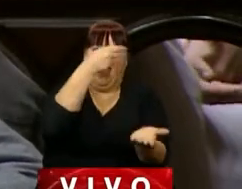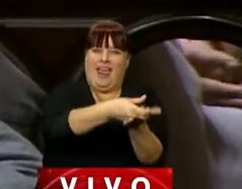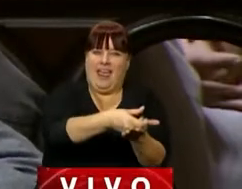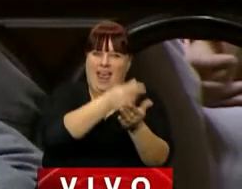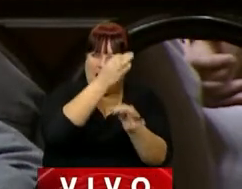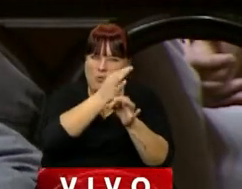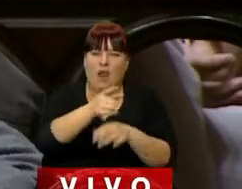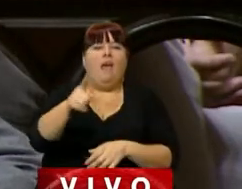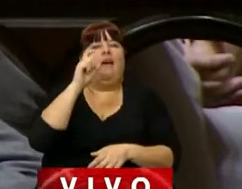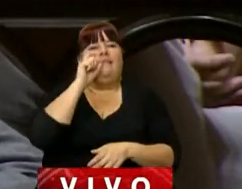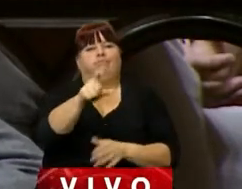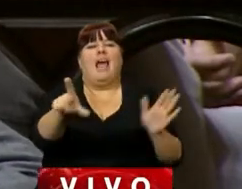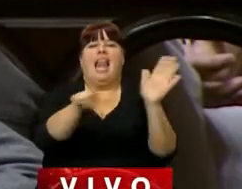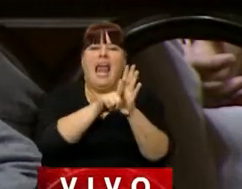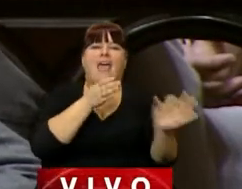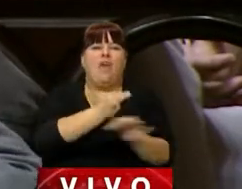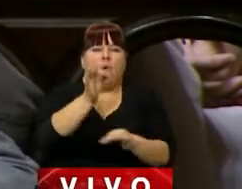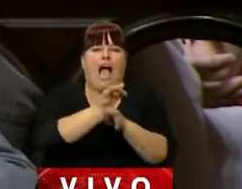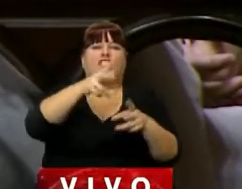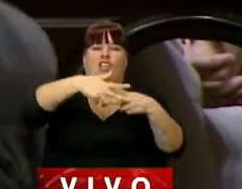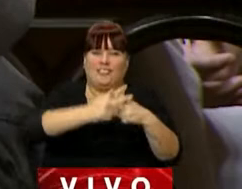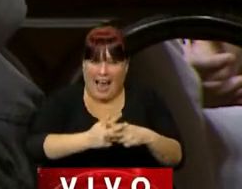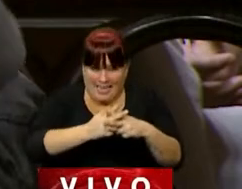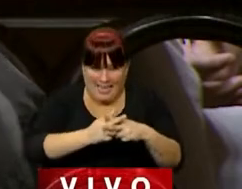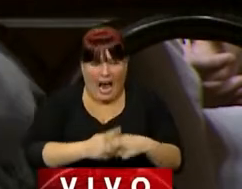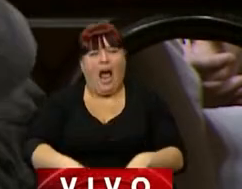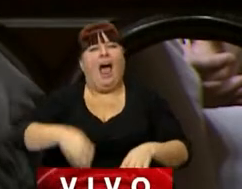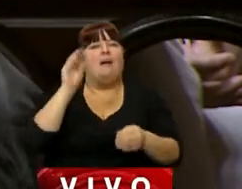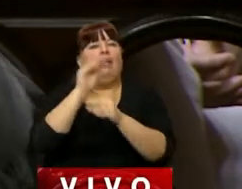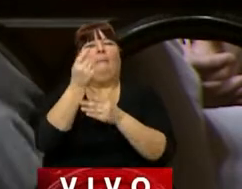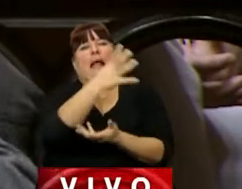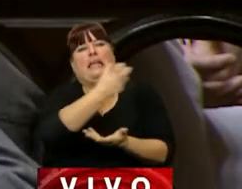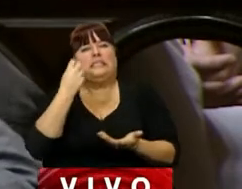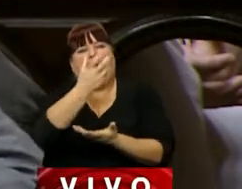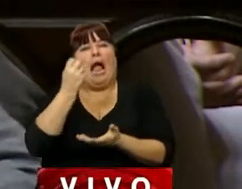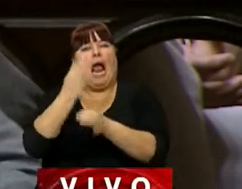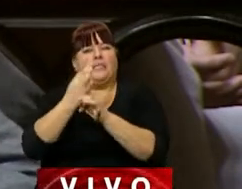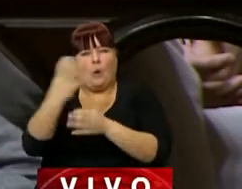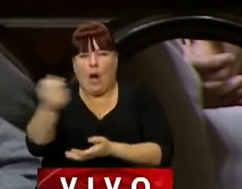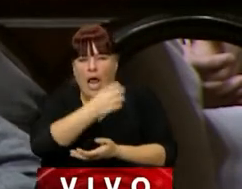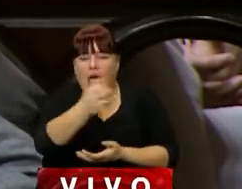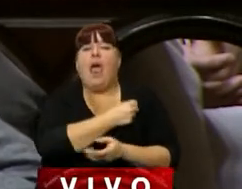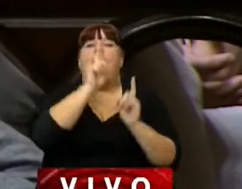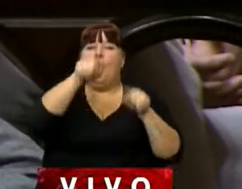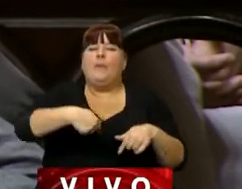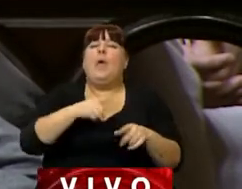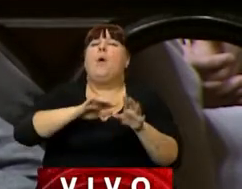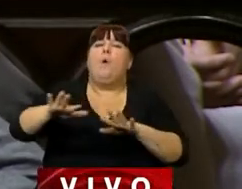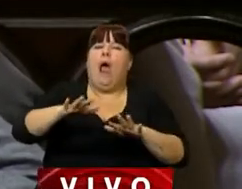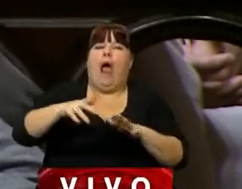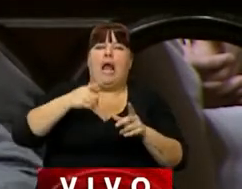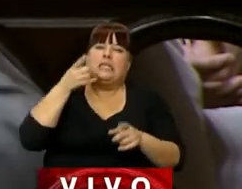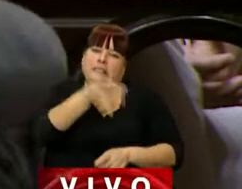financiamiento, incumpliendo la ley de educación técnica, desfinanciando las escuelas, generando escenarios